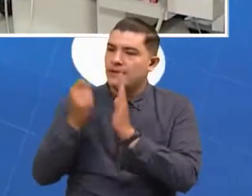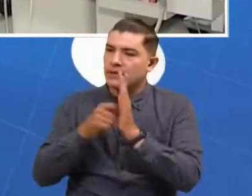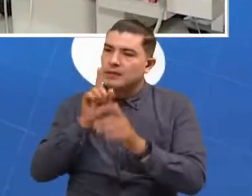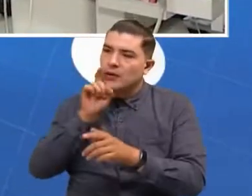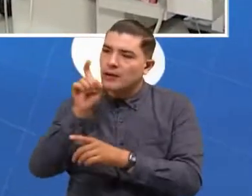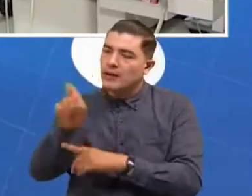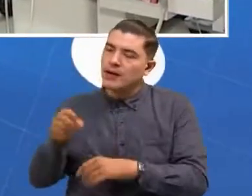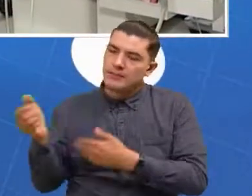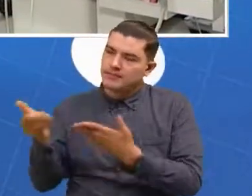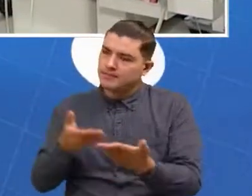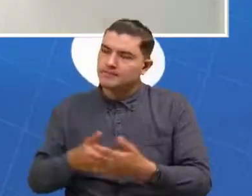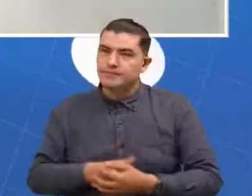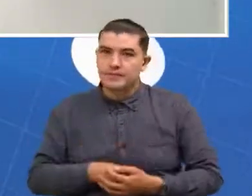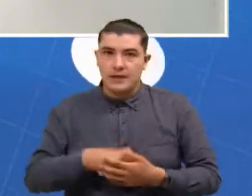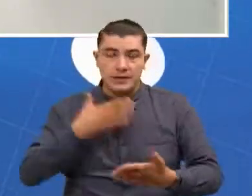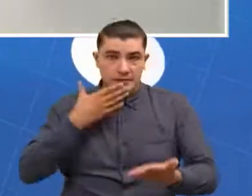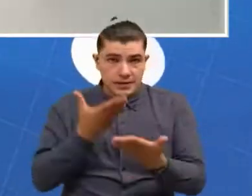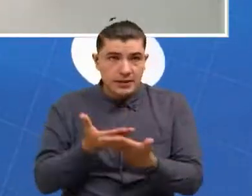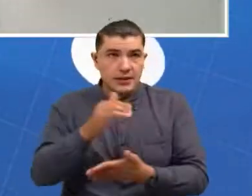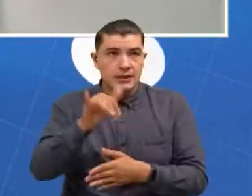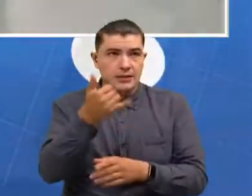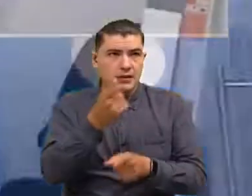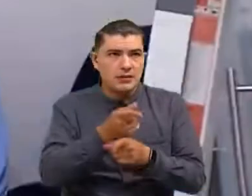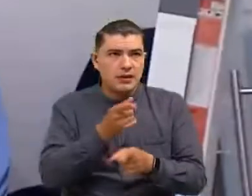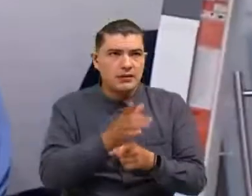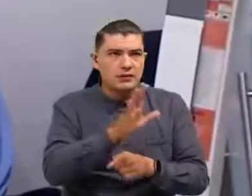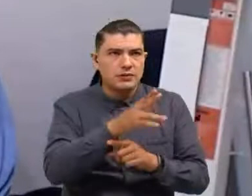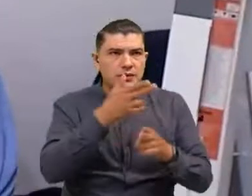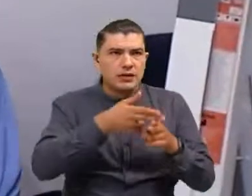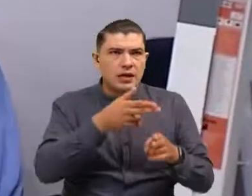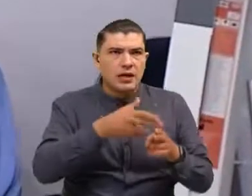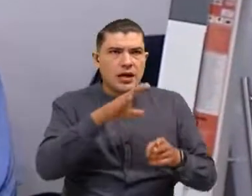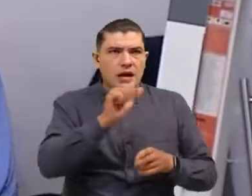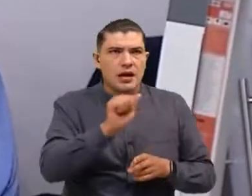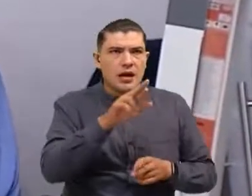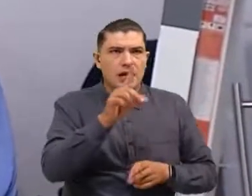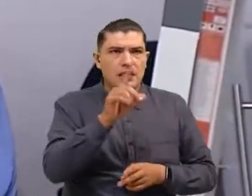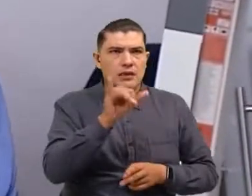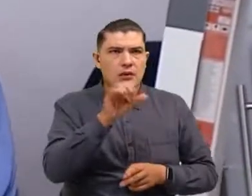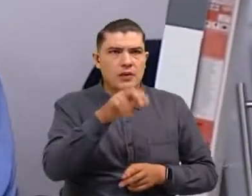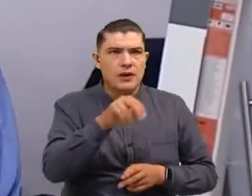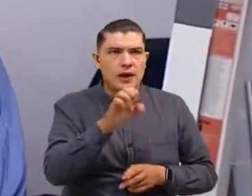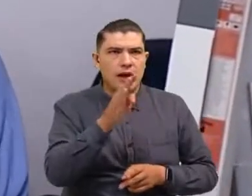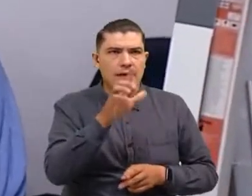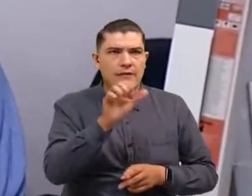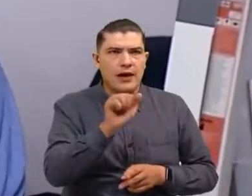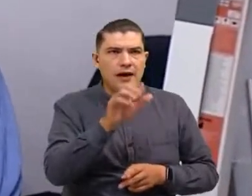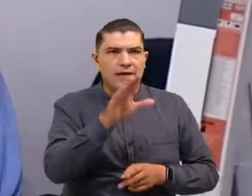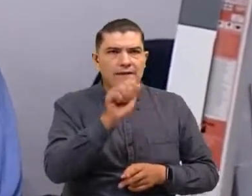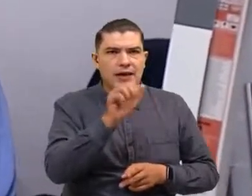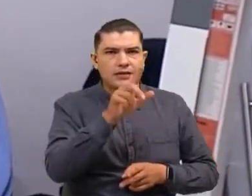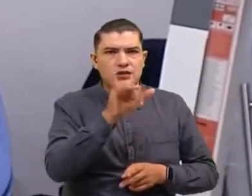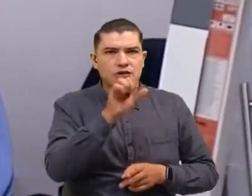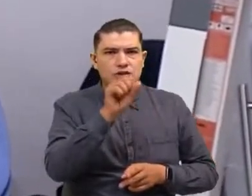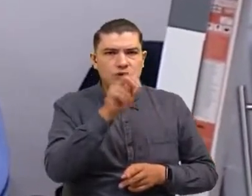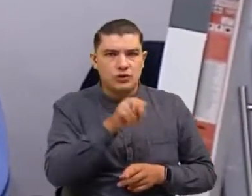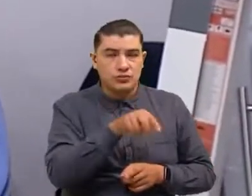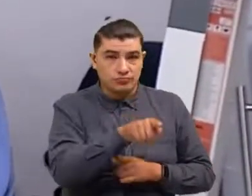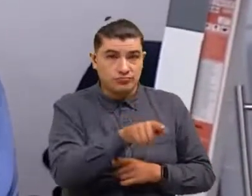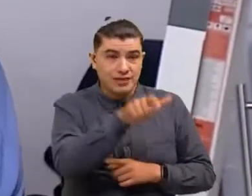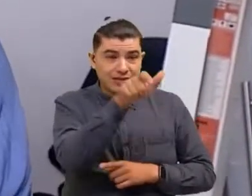muchas gracias. Sí, vamos a realizar un procedimiento que se llama cardioneuroablación de los plexos ganglionares para pacientes con